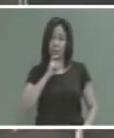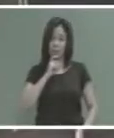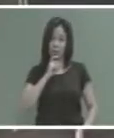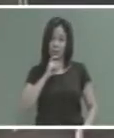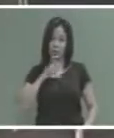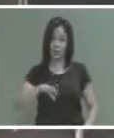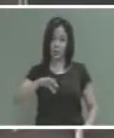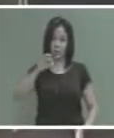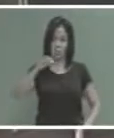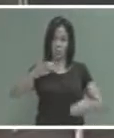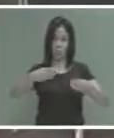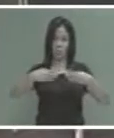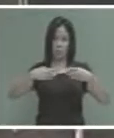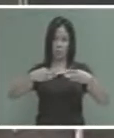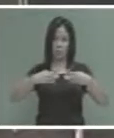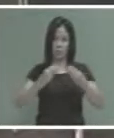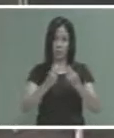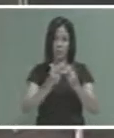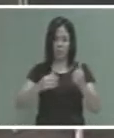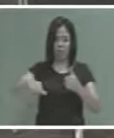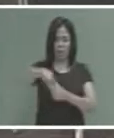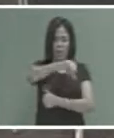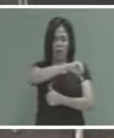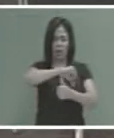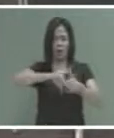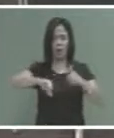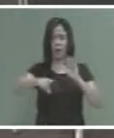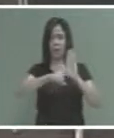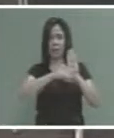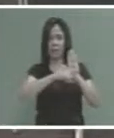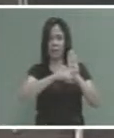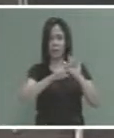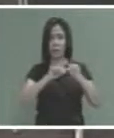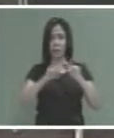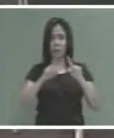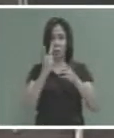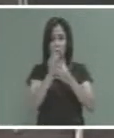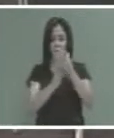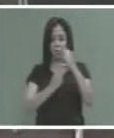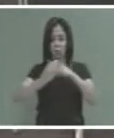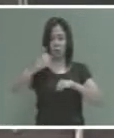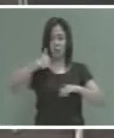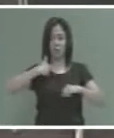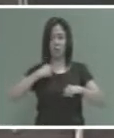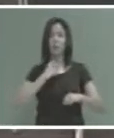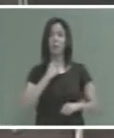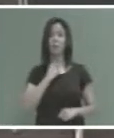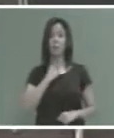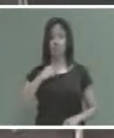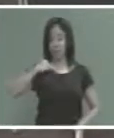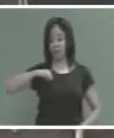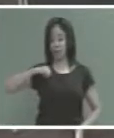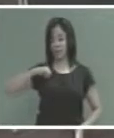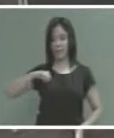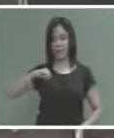edad con tantas cosas pasando a tu alrededor que tuvieran esa afinación con el arte, afinación. Entonces